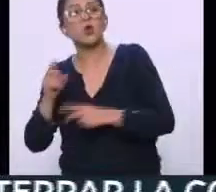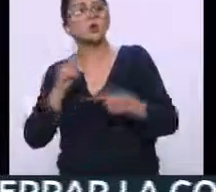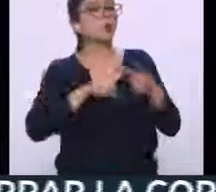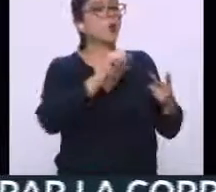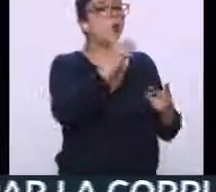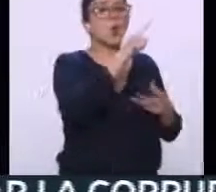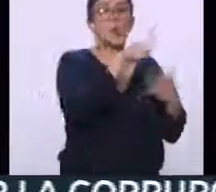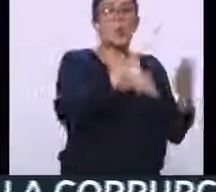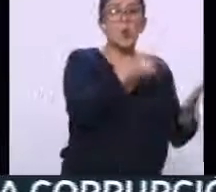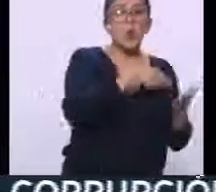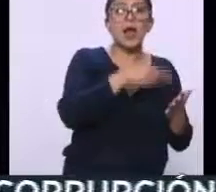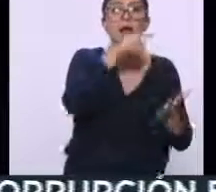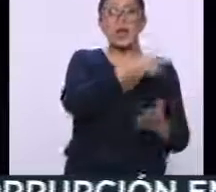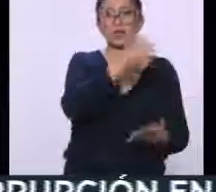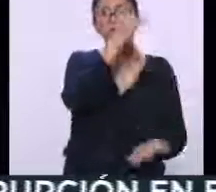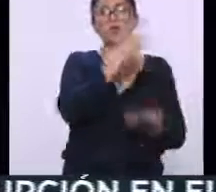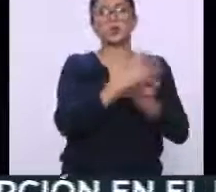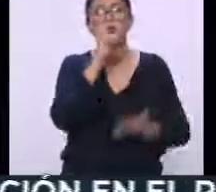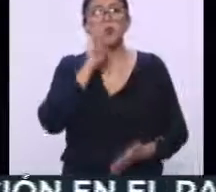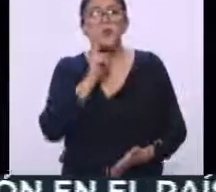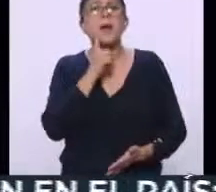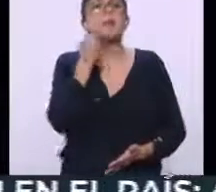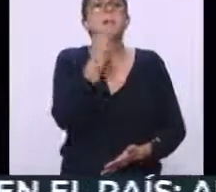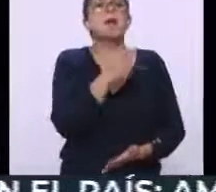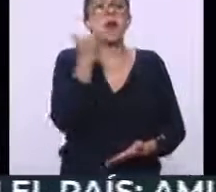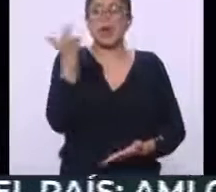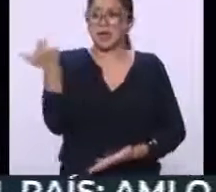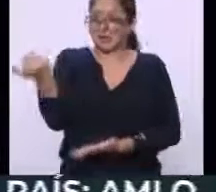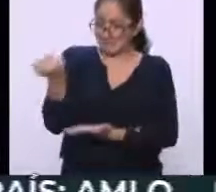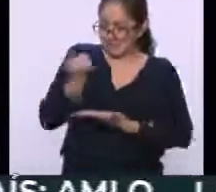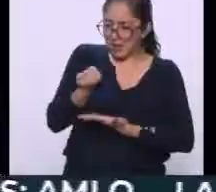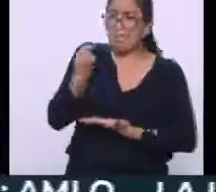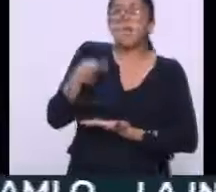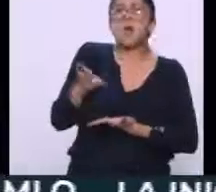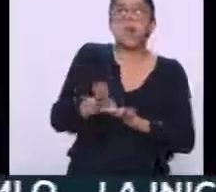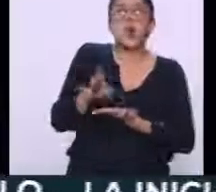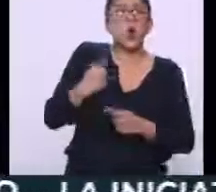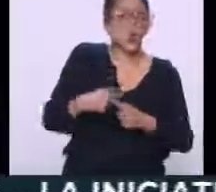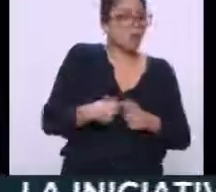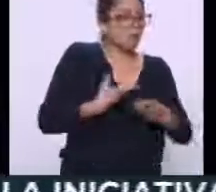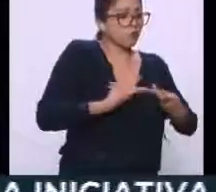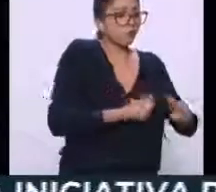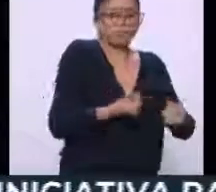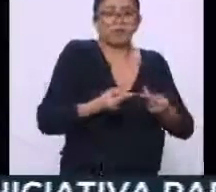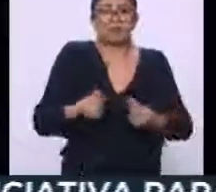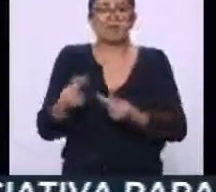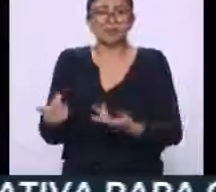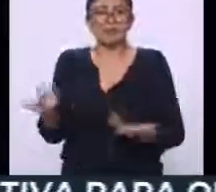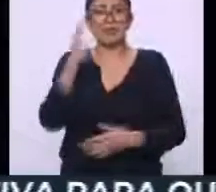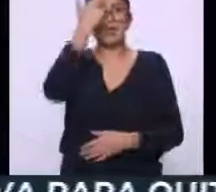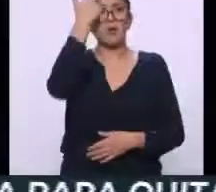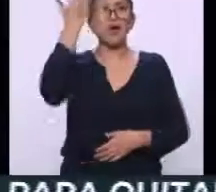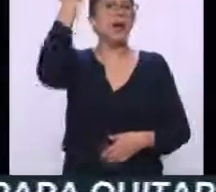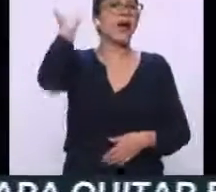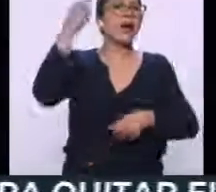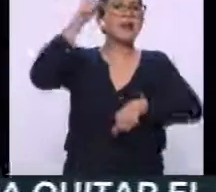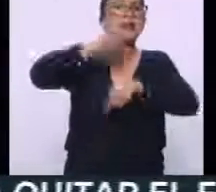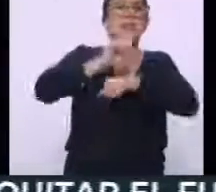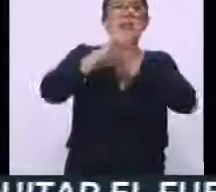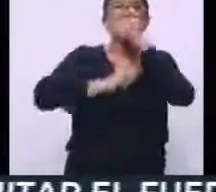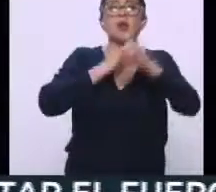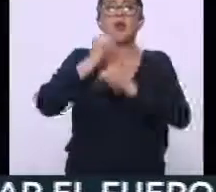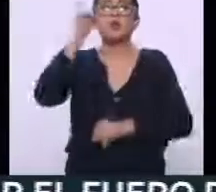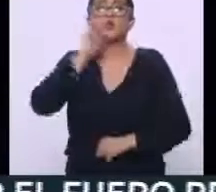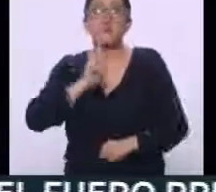que son exclusivos de las mujeres y también cómo lo han gastado, ¿no? Claro. Muchas veces lo veíamos en el Día Internacional de la Mujer o cada